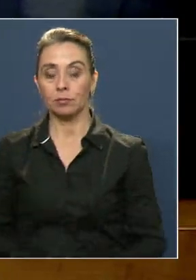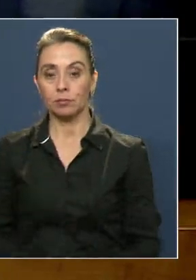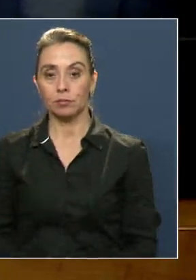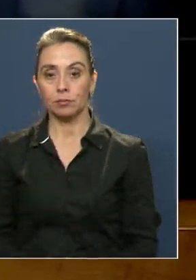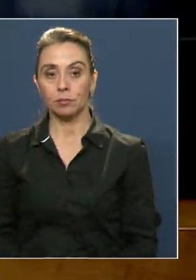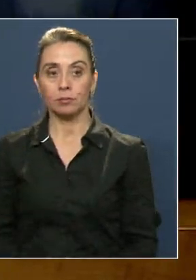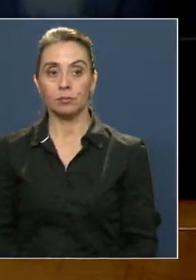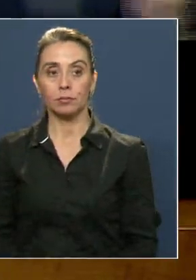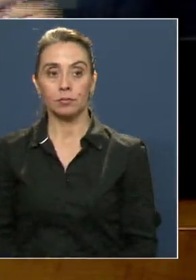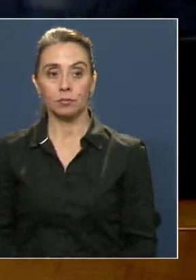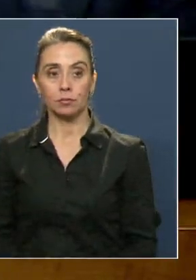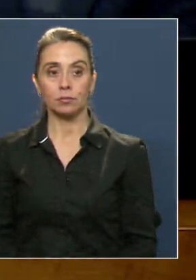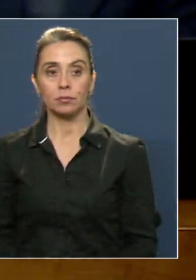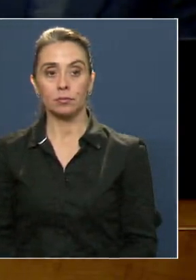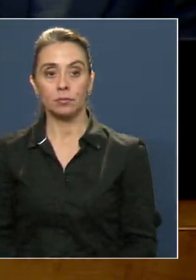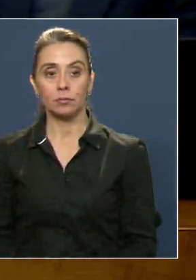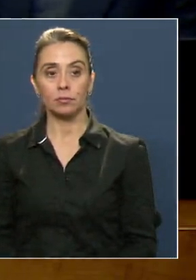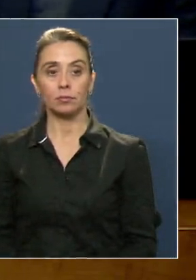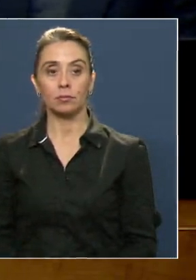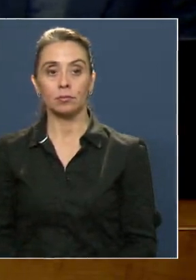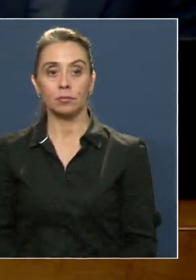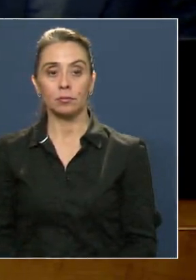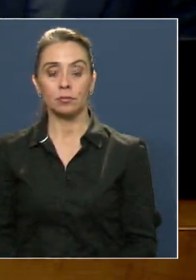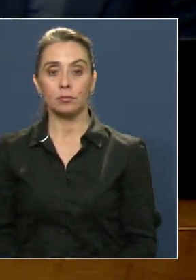A favor.